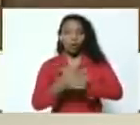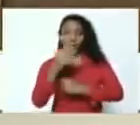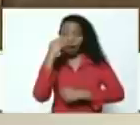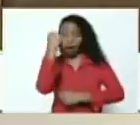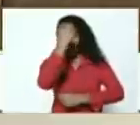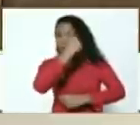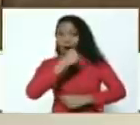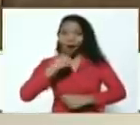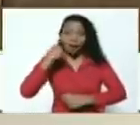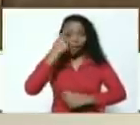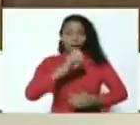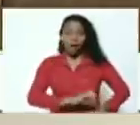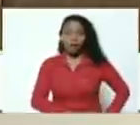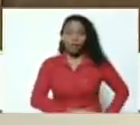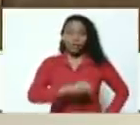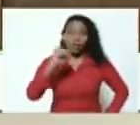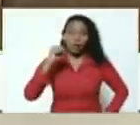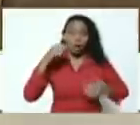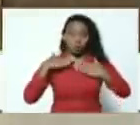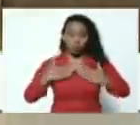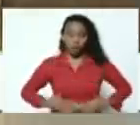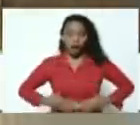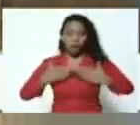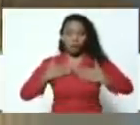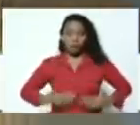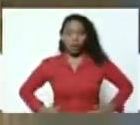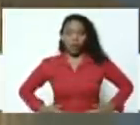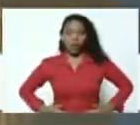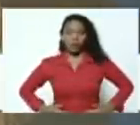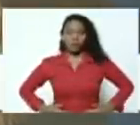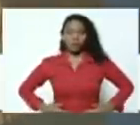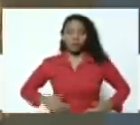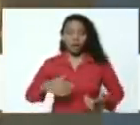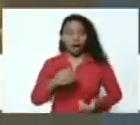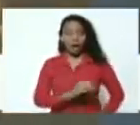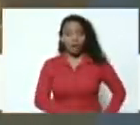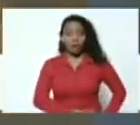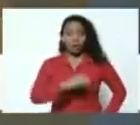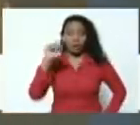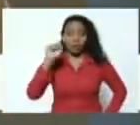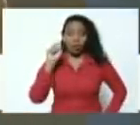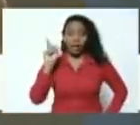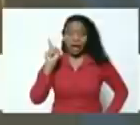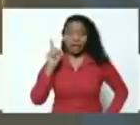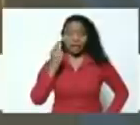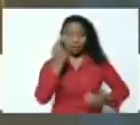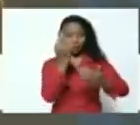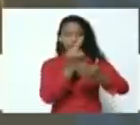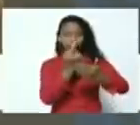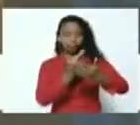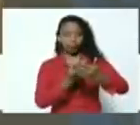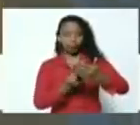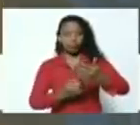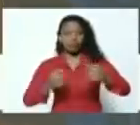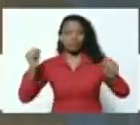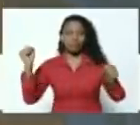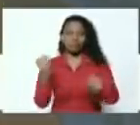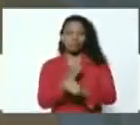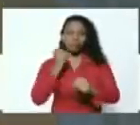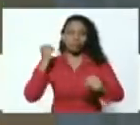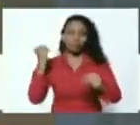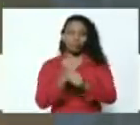del libertador, del cuerpo del libertador, y en base a esos bocetos trabajó